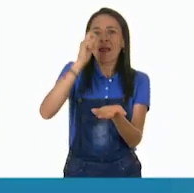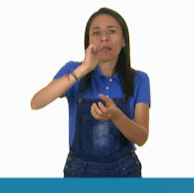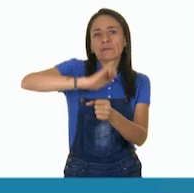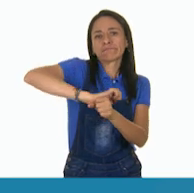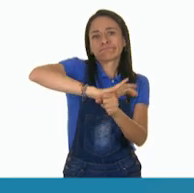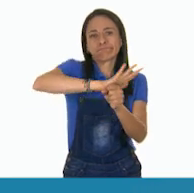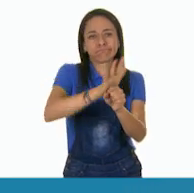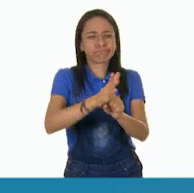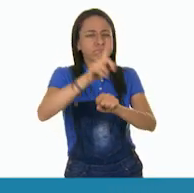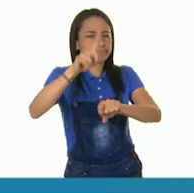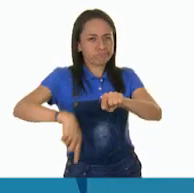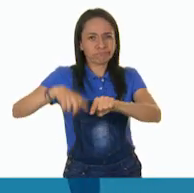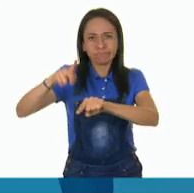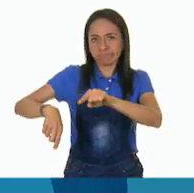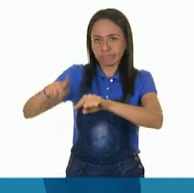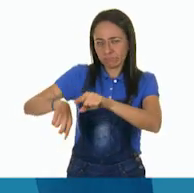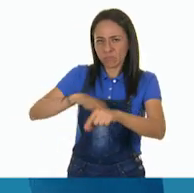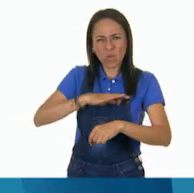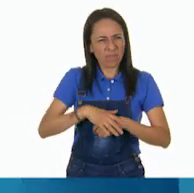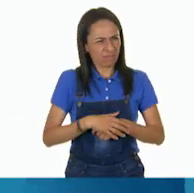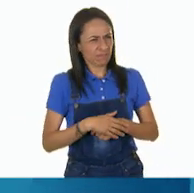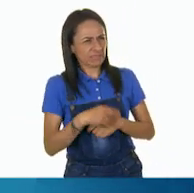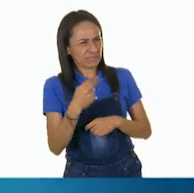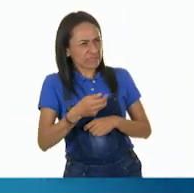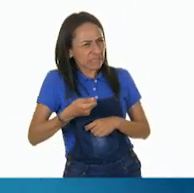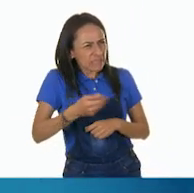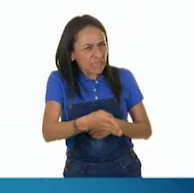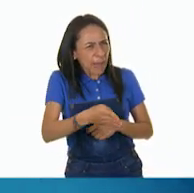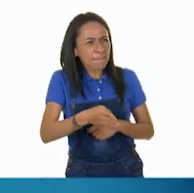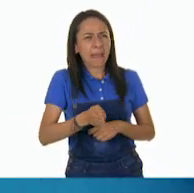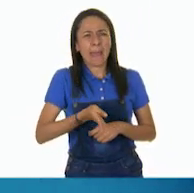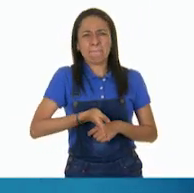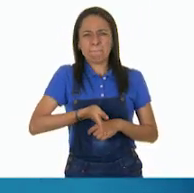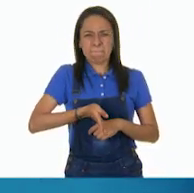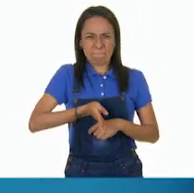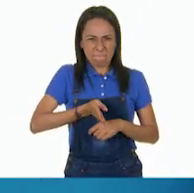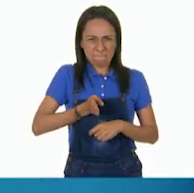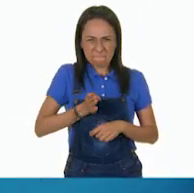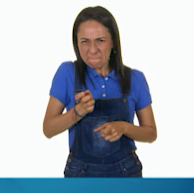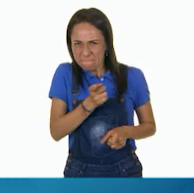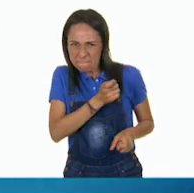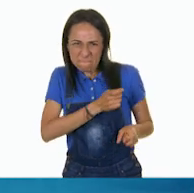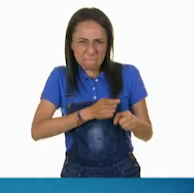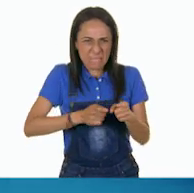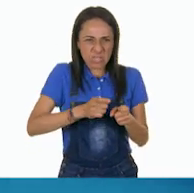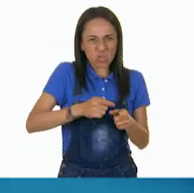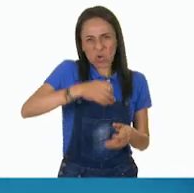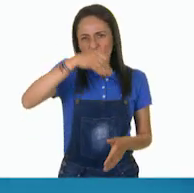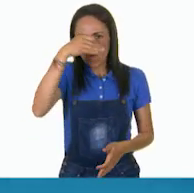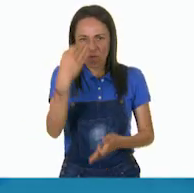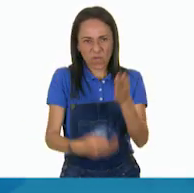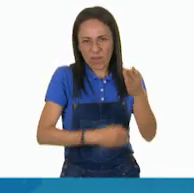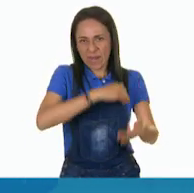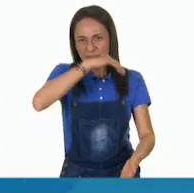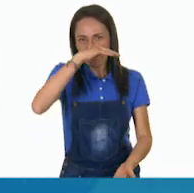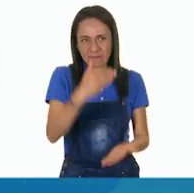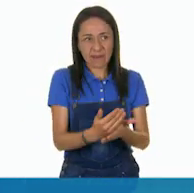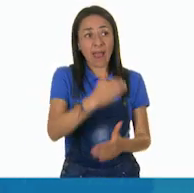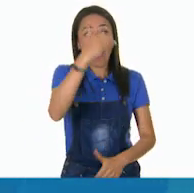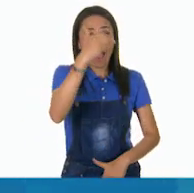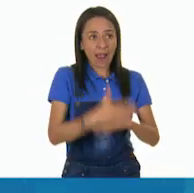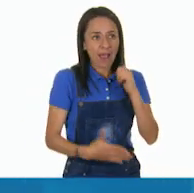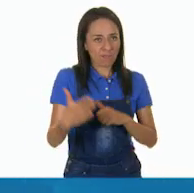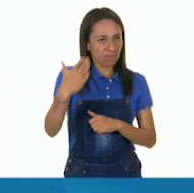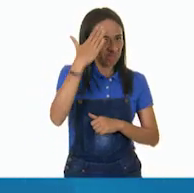que es un gel que se llama dicho fin el rey de la desinfección y eso que dijiste es el